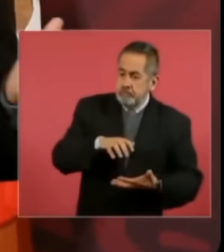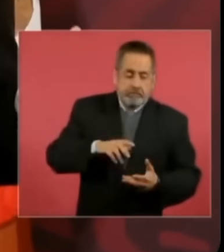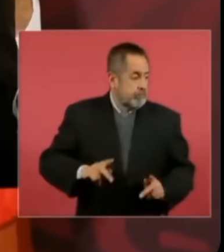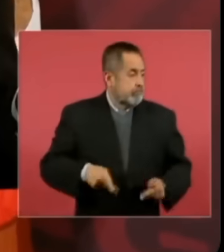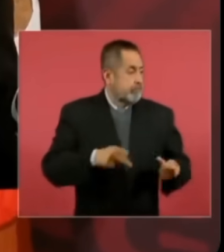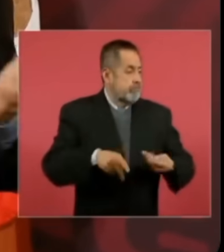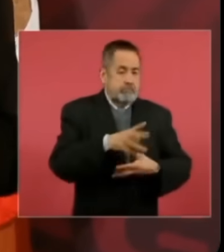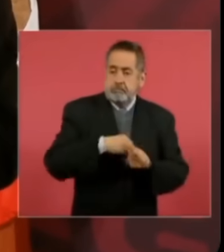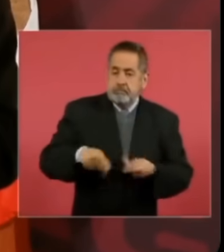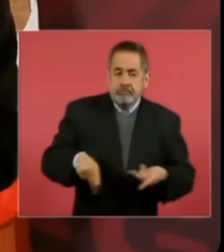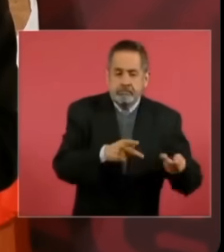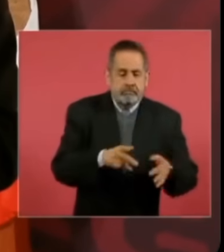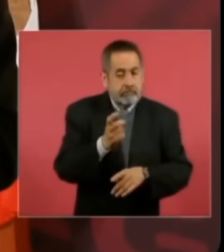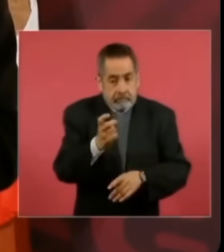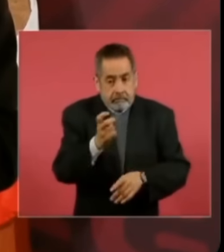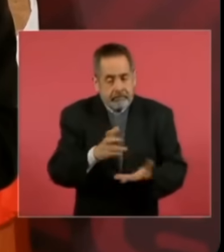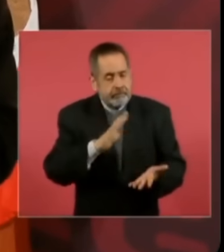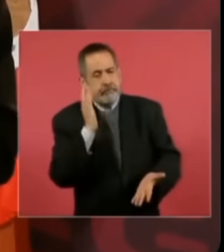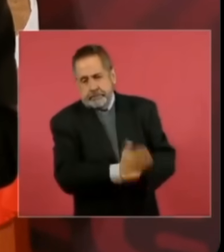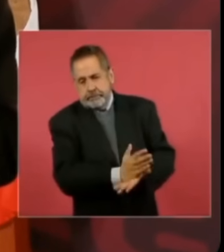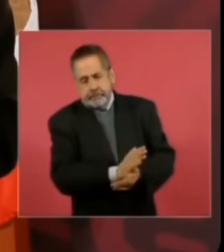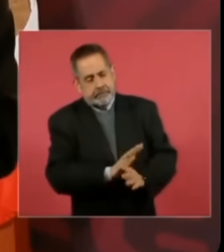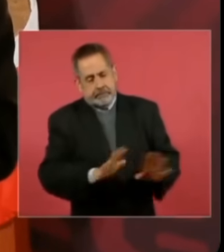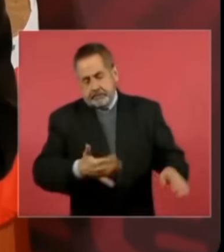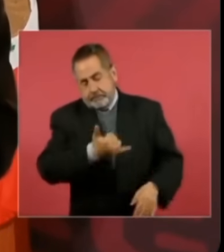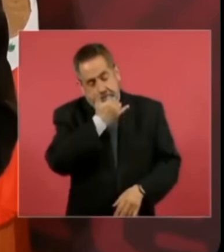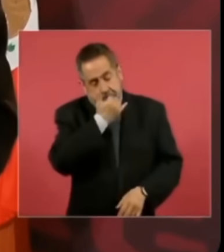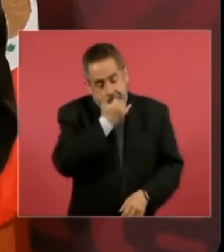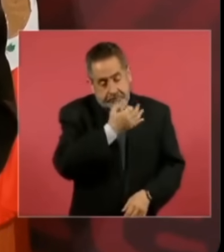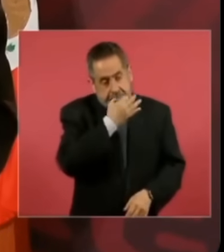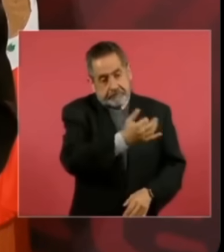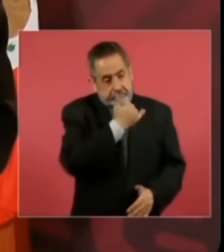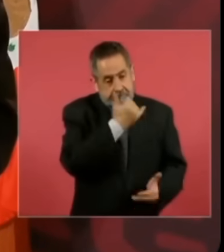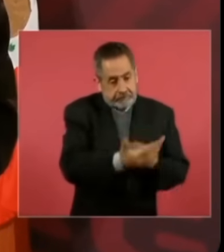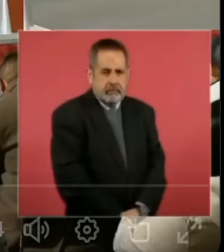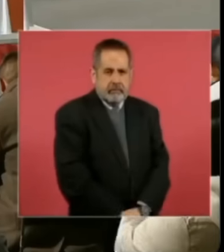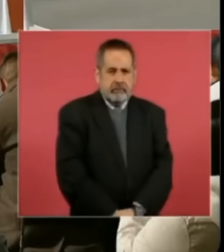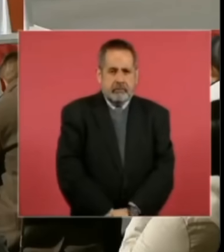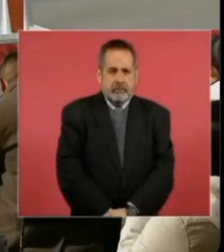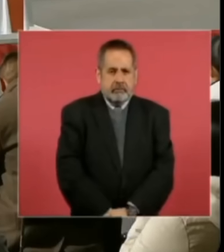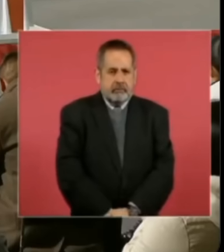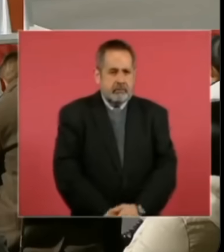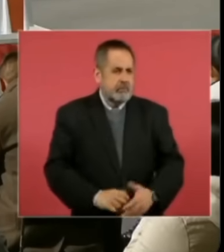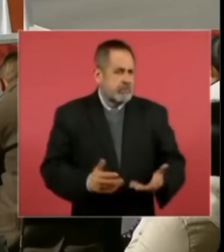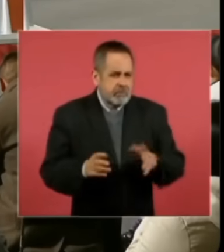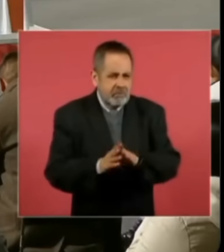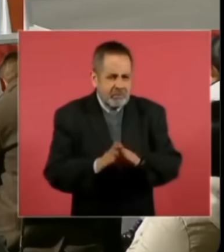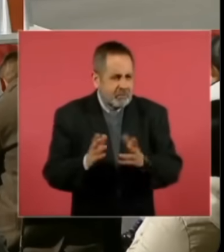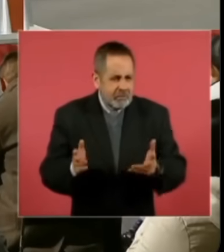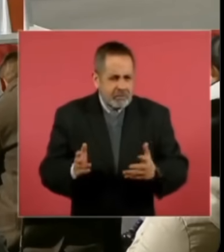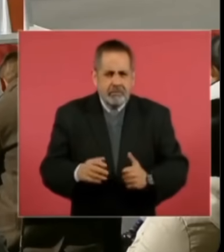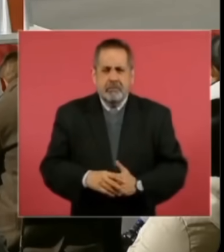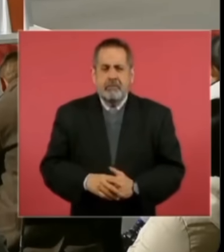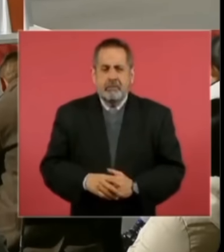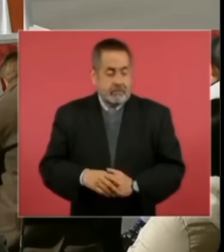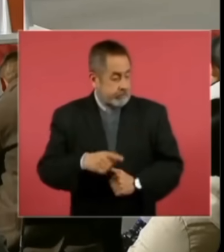dijo el presidente, que enojó mucho a Carlos Loret de Mola. ¿Cómo le quito